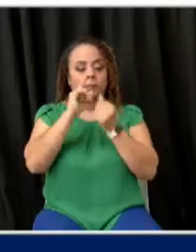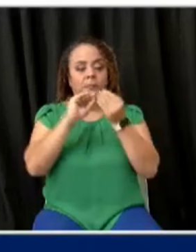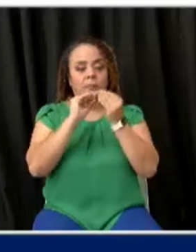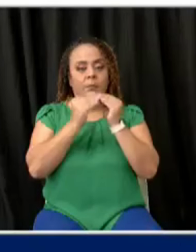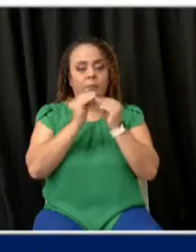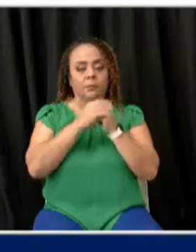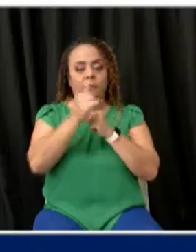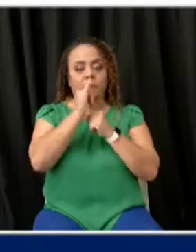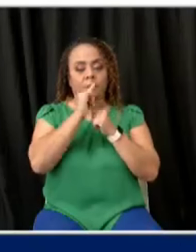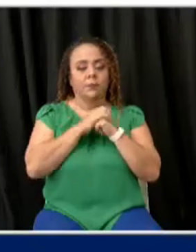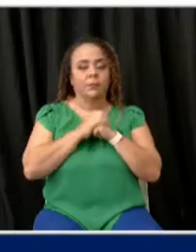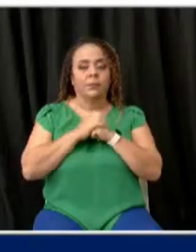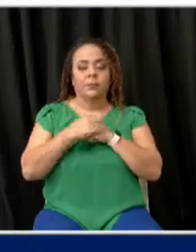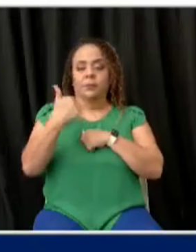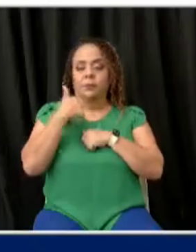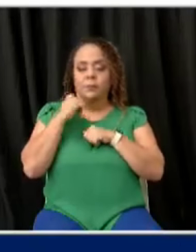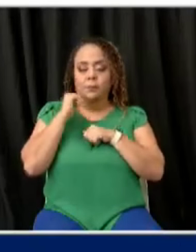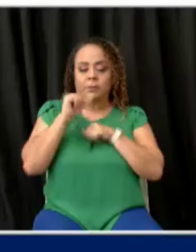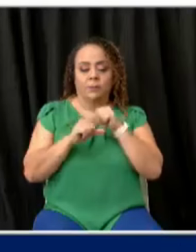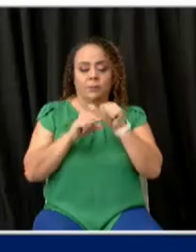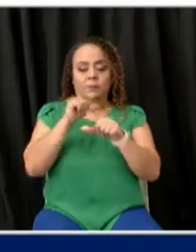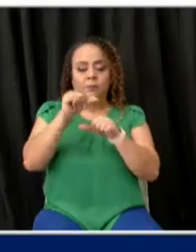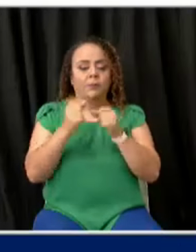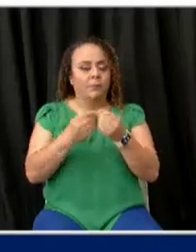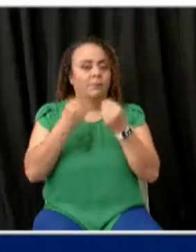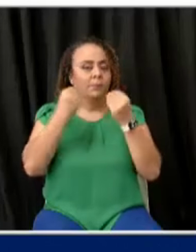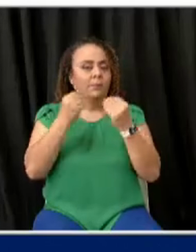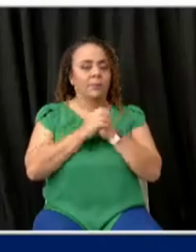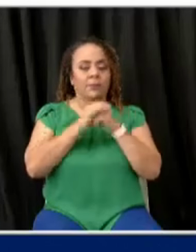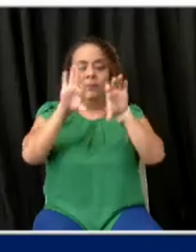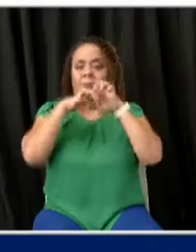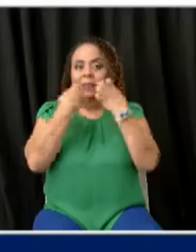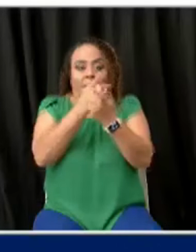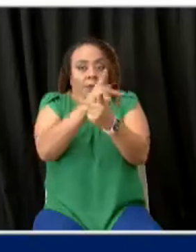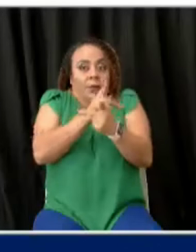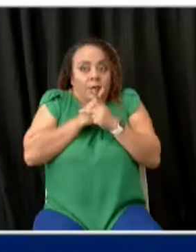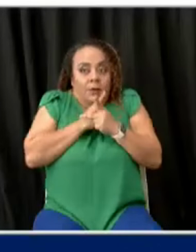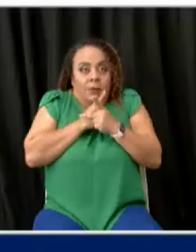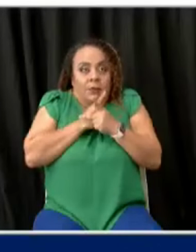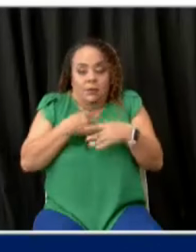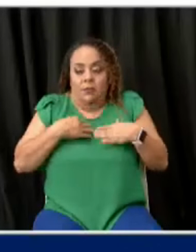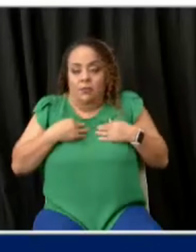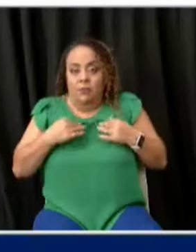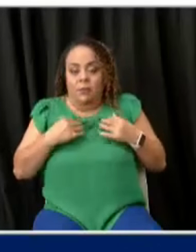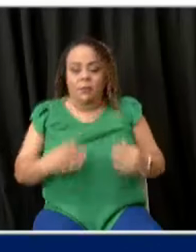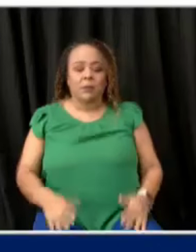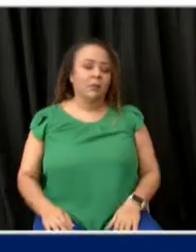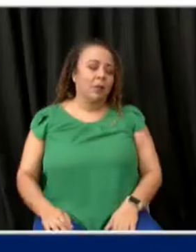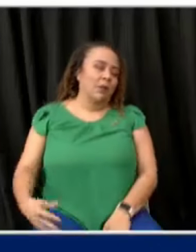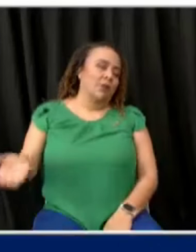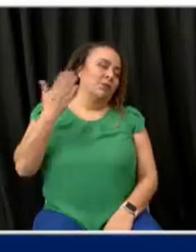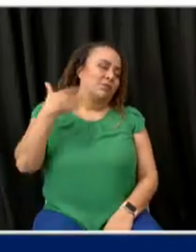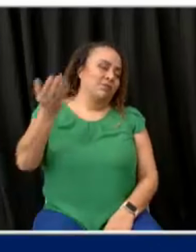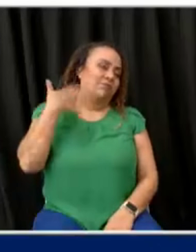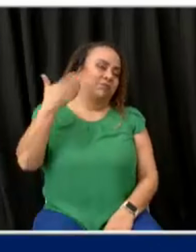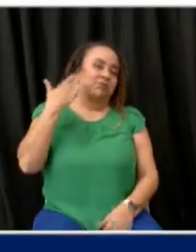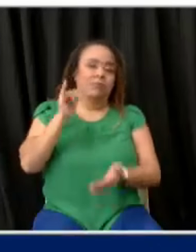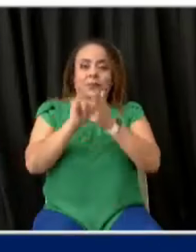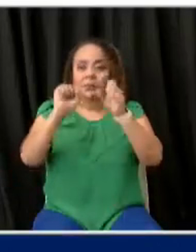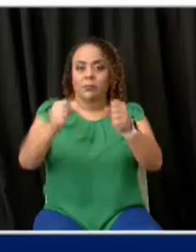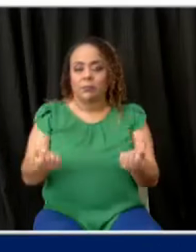para estar tomando, donde el esfuerzo es mucho, los equipos de protección o la ropa son muy calientes, eso lo podemos